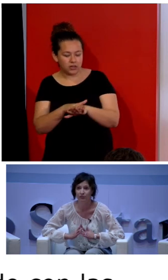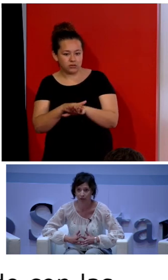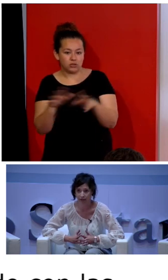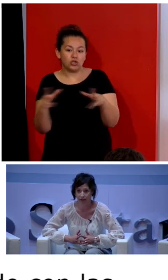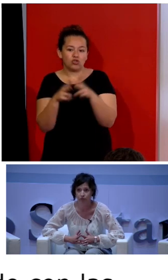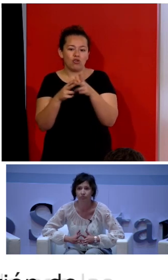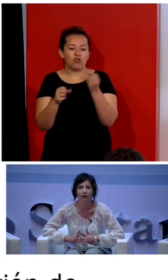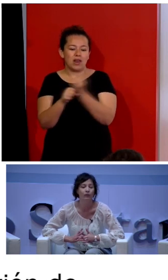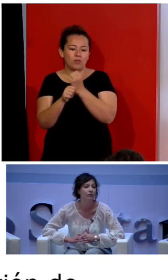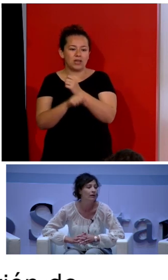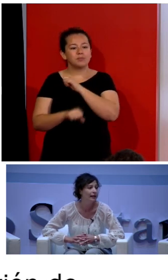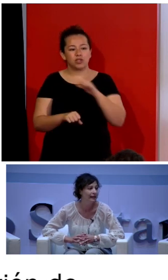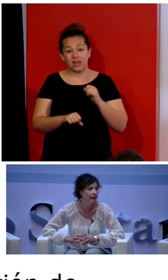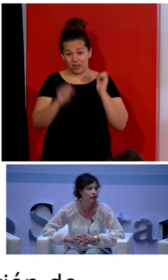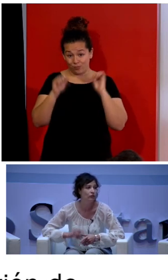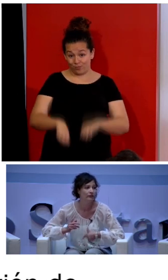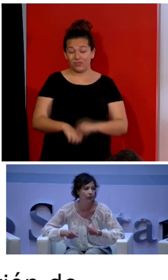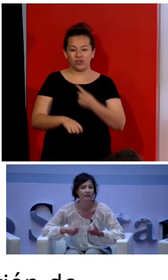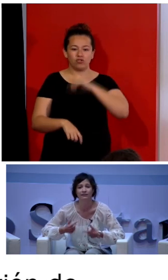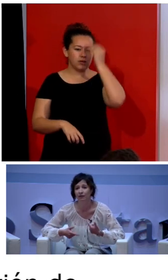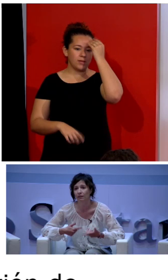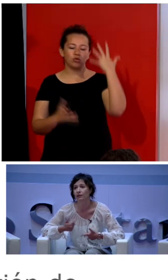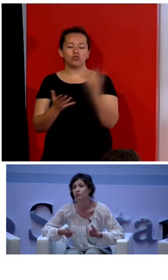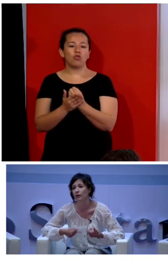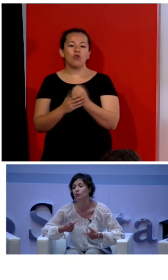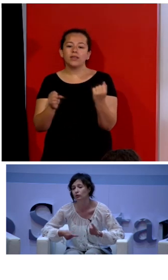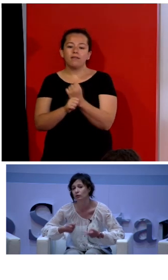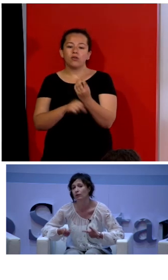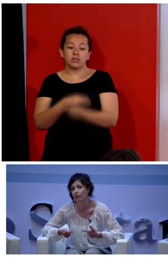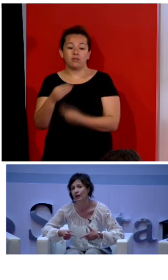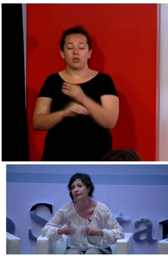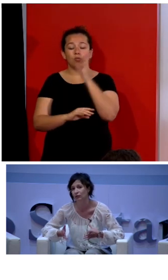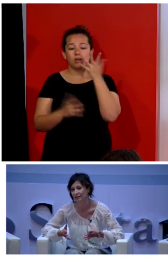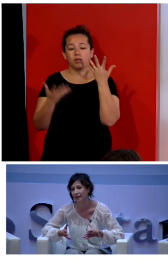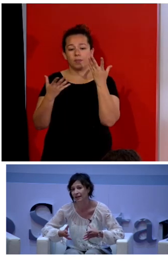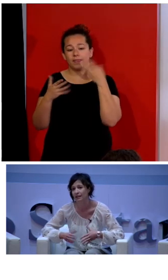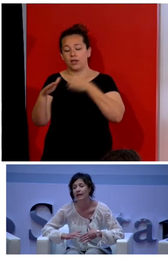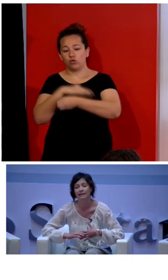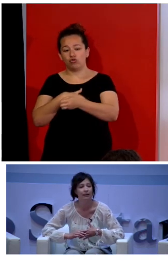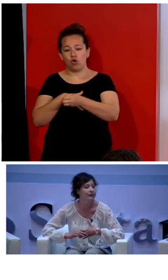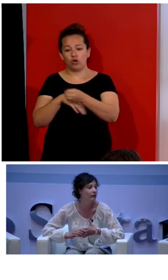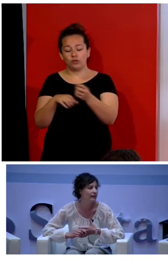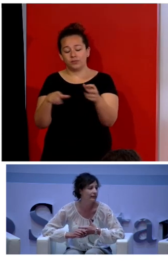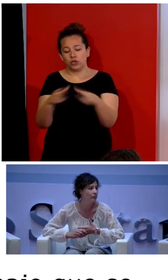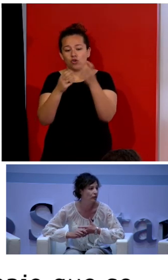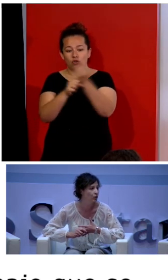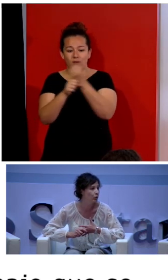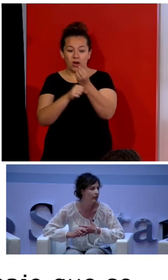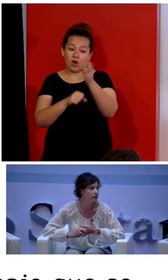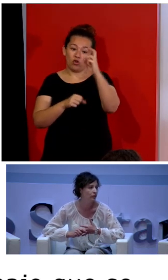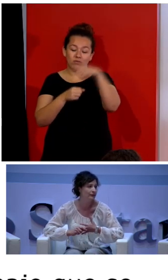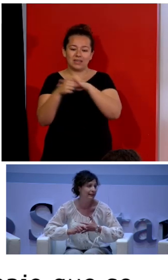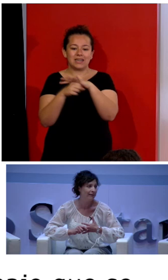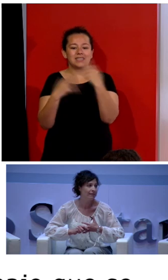sociolaborales, personalizados, ¿de acuerdo? Creíamos que todo el trabajo que se estaba haciendo por la inclusión sociolaboral en otras áreas es también donde tendríamos que